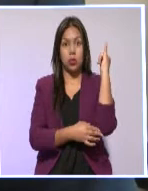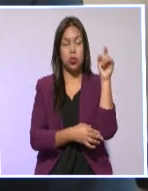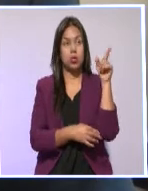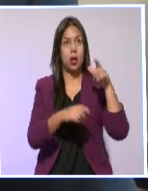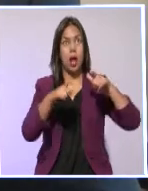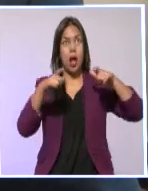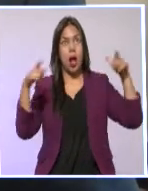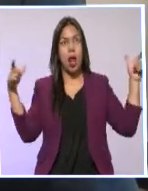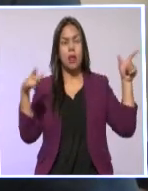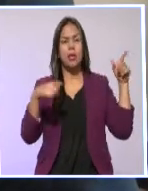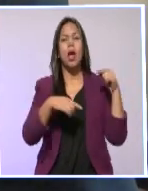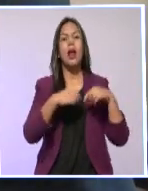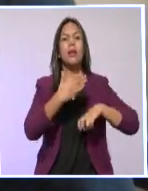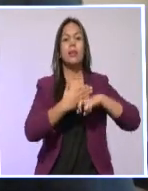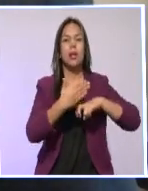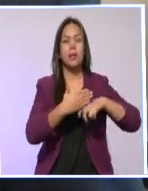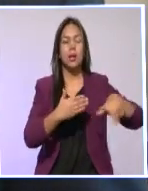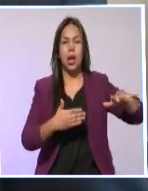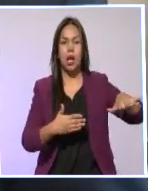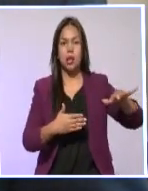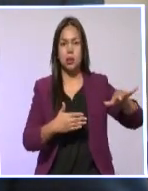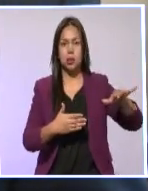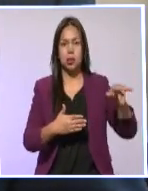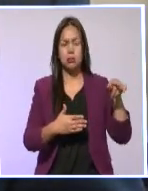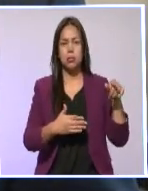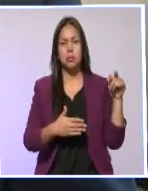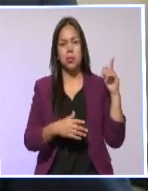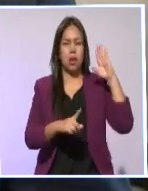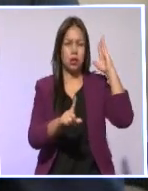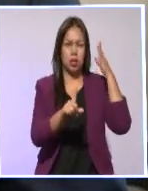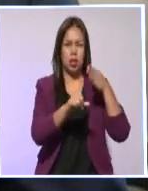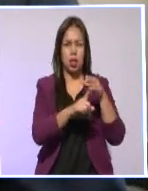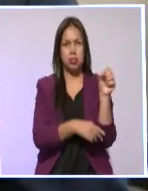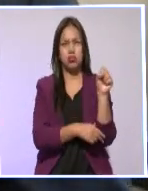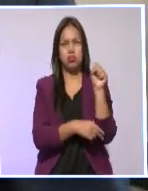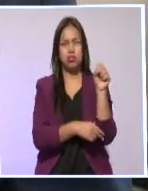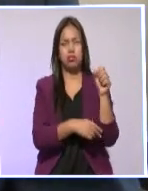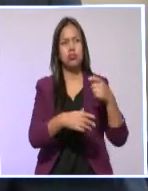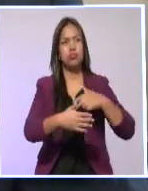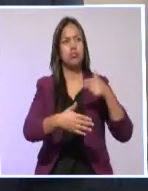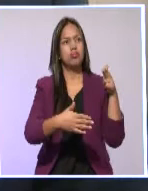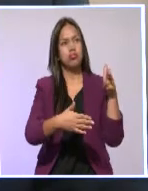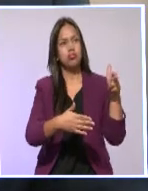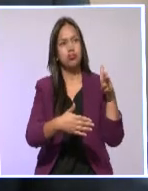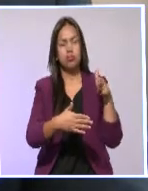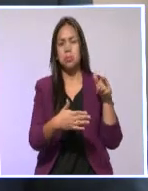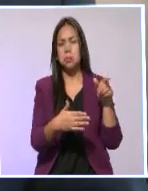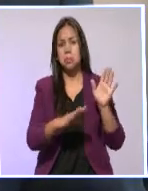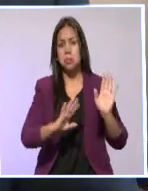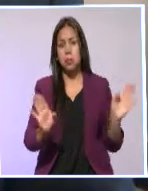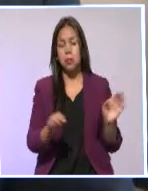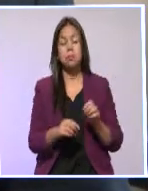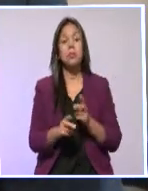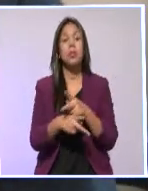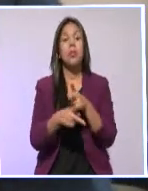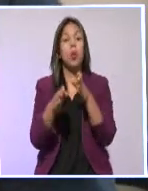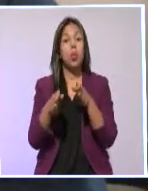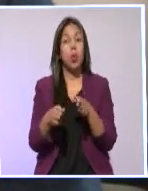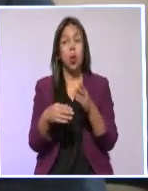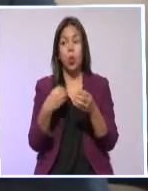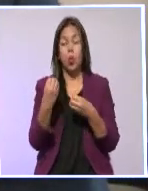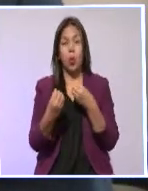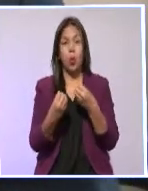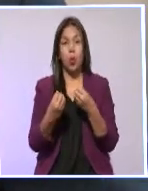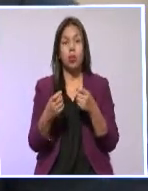país, tanqueros que salen directamente a la industria. No obstante, el pequeño productor se acerca a cualquier estación del país con la figura